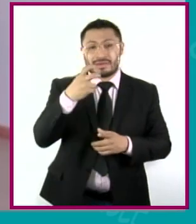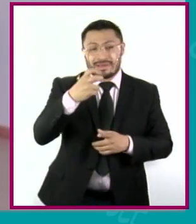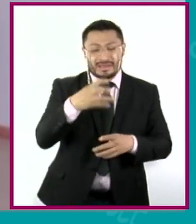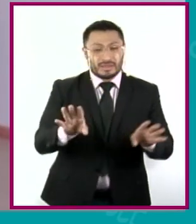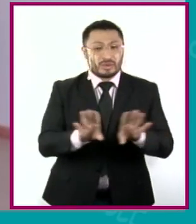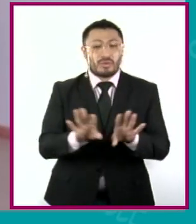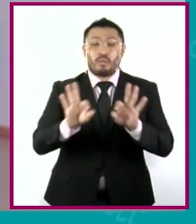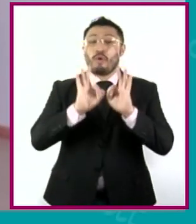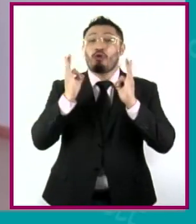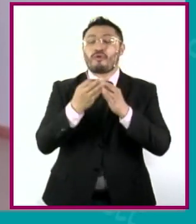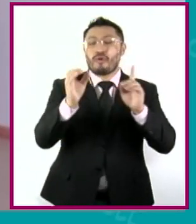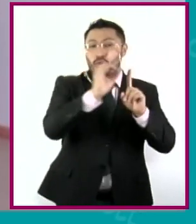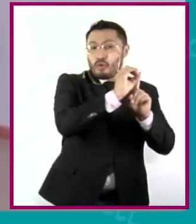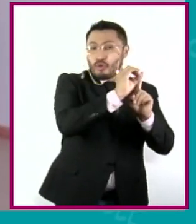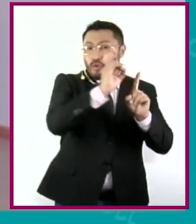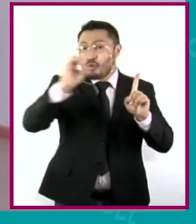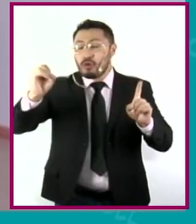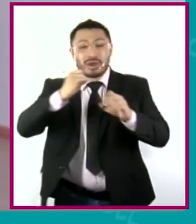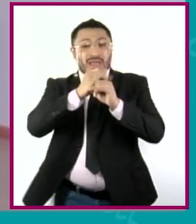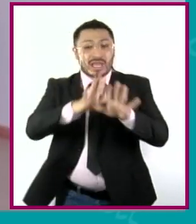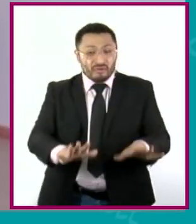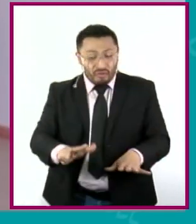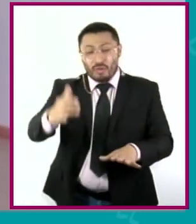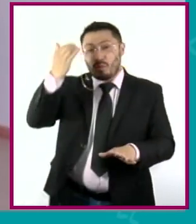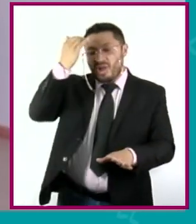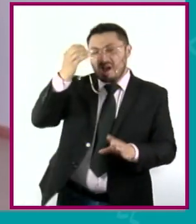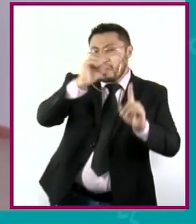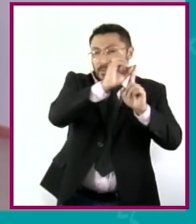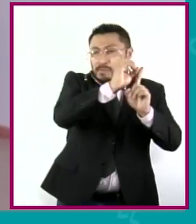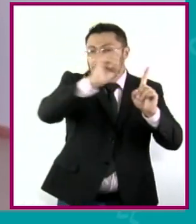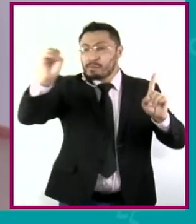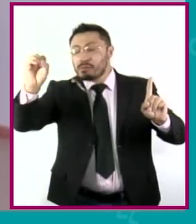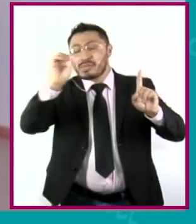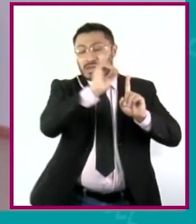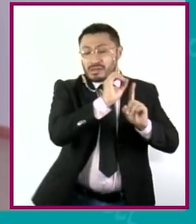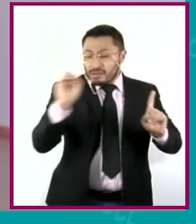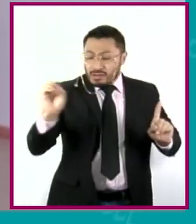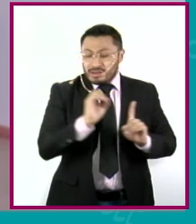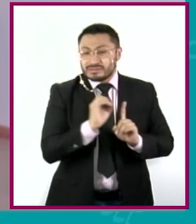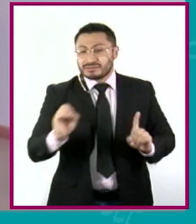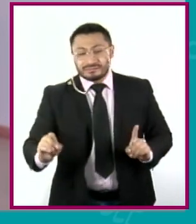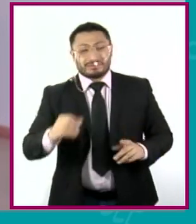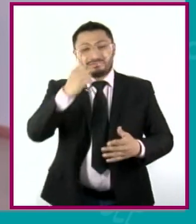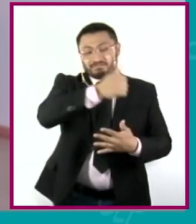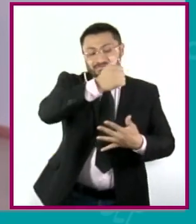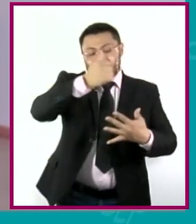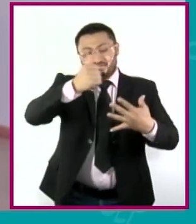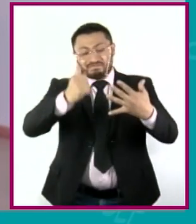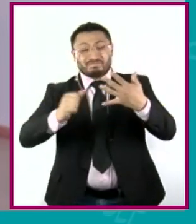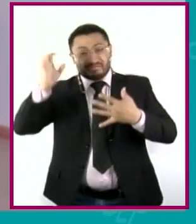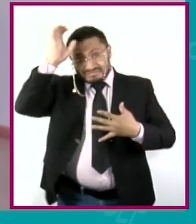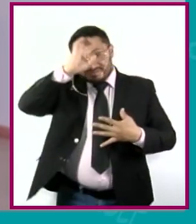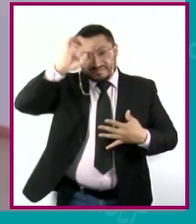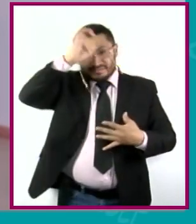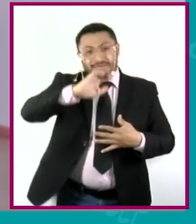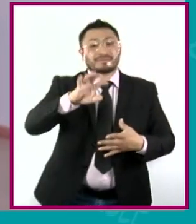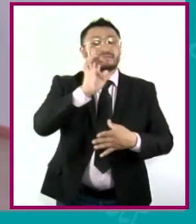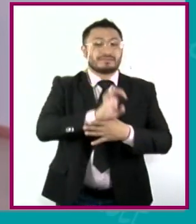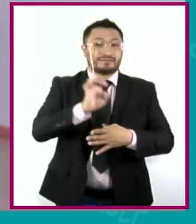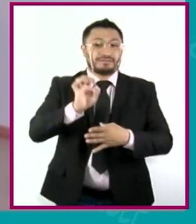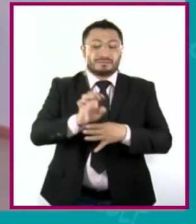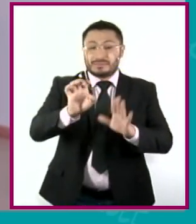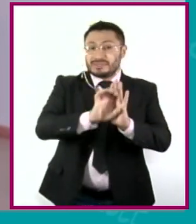forma de organizar el conocimiento de los objetos de estudio de cada ciencia. Y entonces,